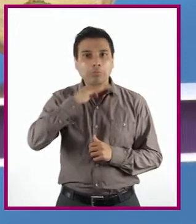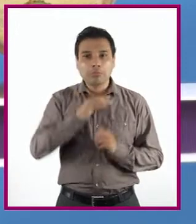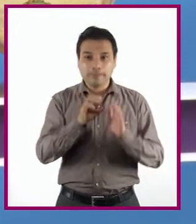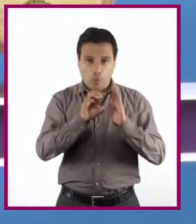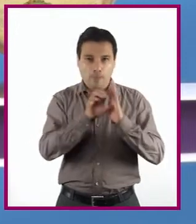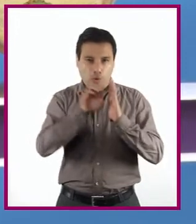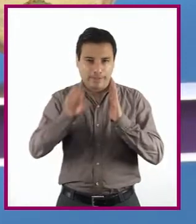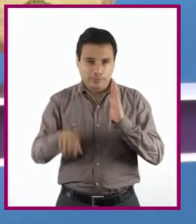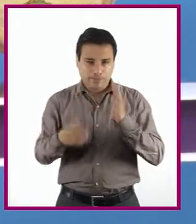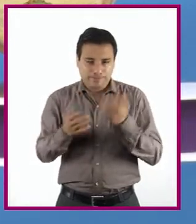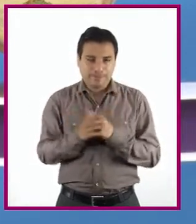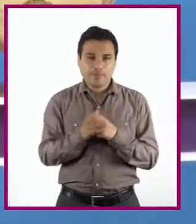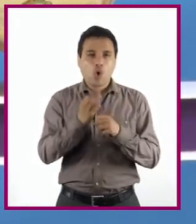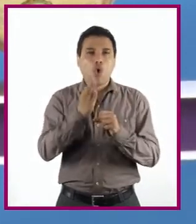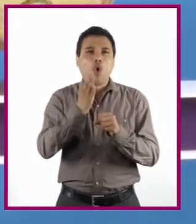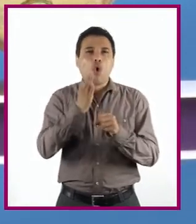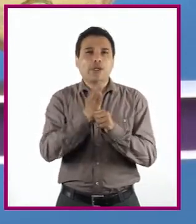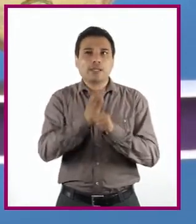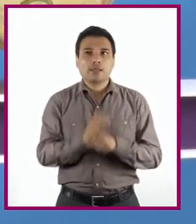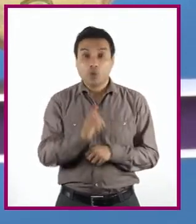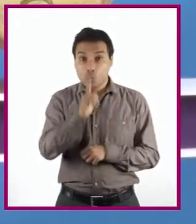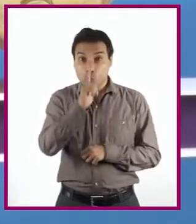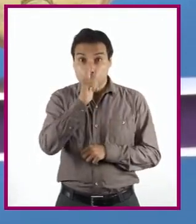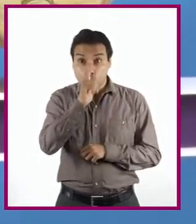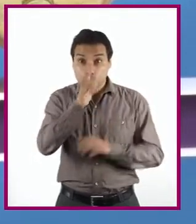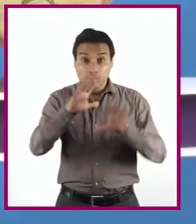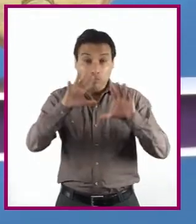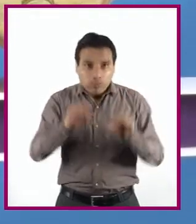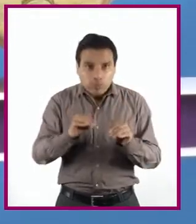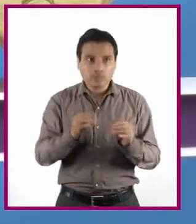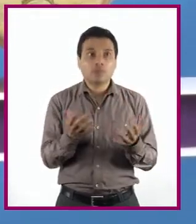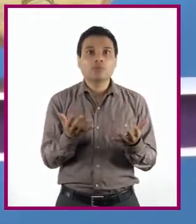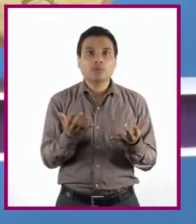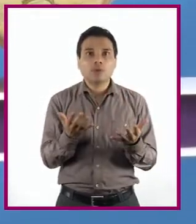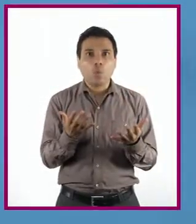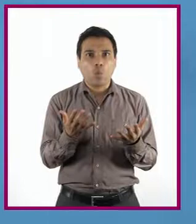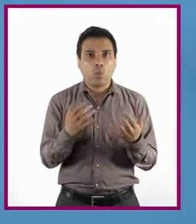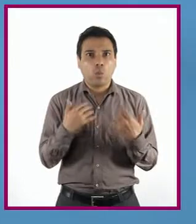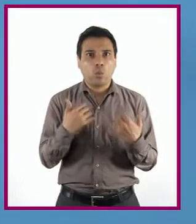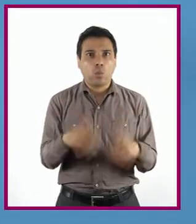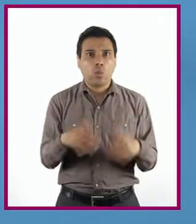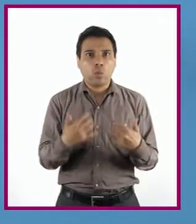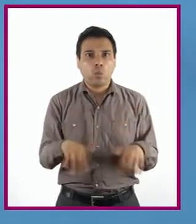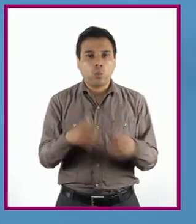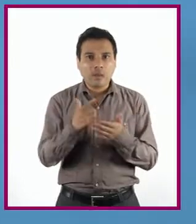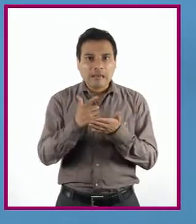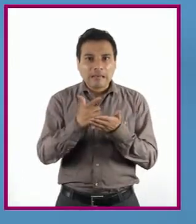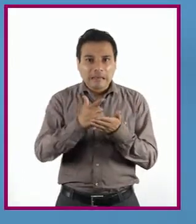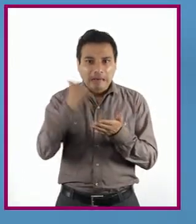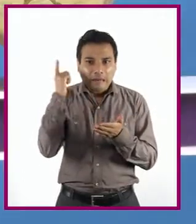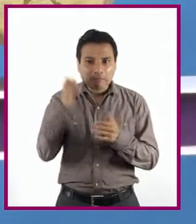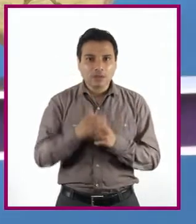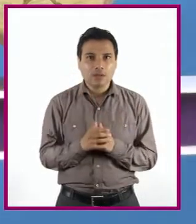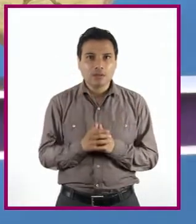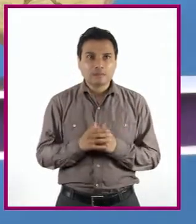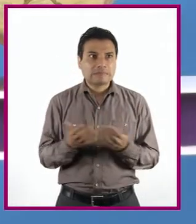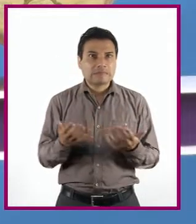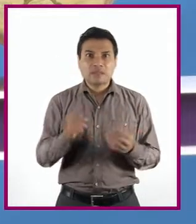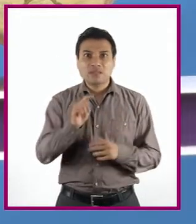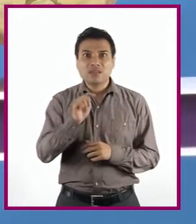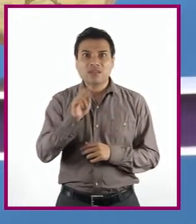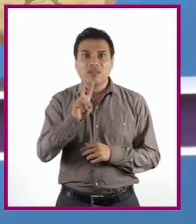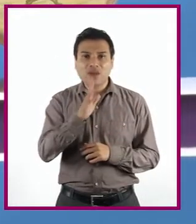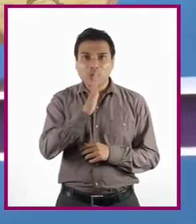ejemplo, si en este momento nos quedamos sin electricidad, sería un problema grave, pues no podríamos llegar hasta los hogares de